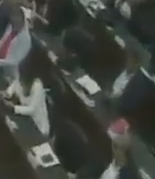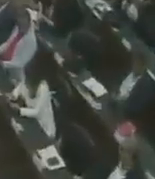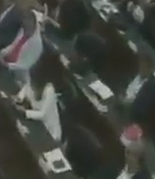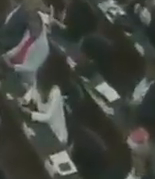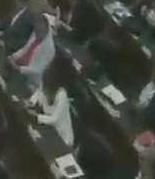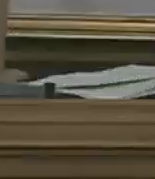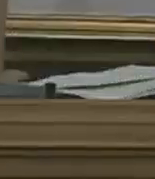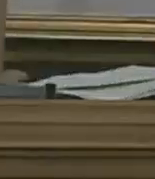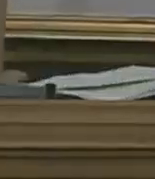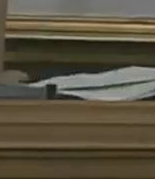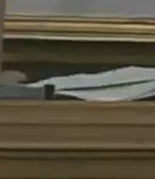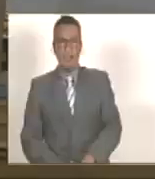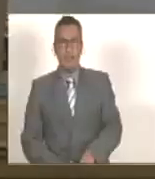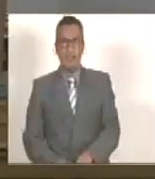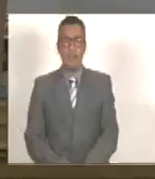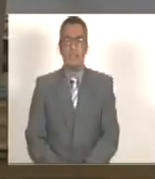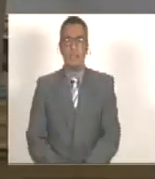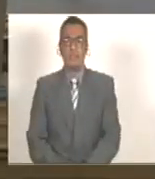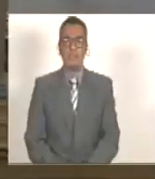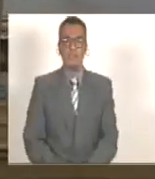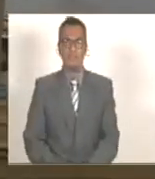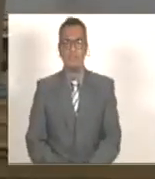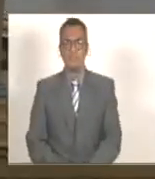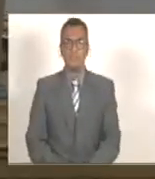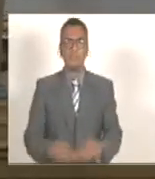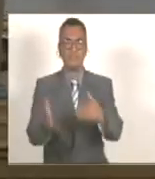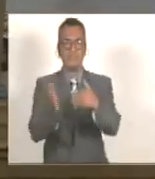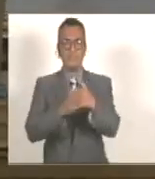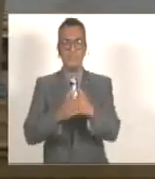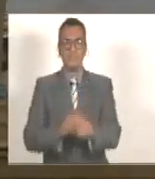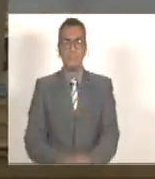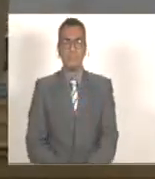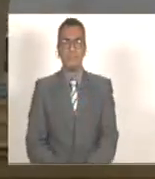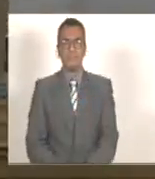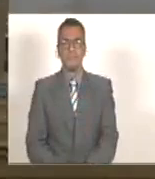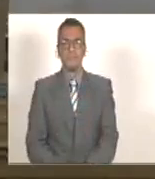No hay nadie más anotando el derecho de palabra. Se va a cerrar.